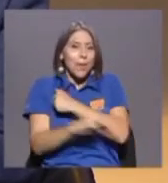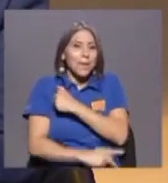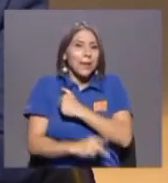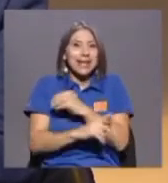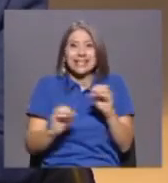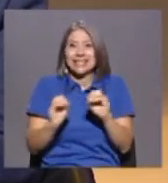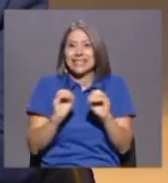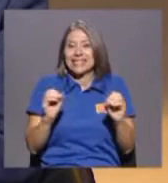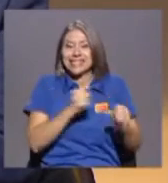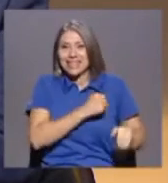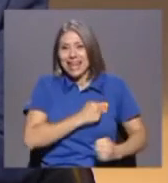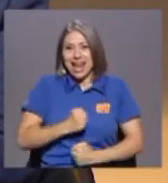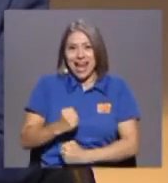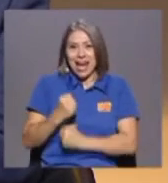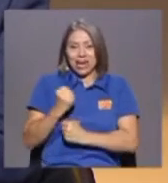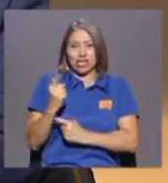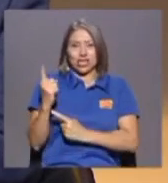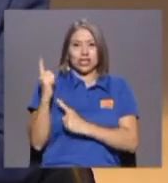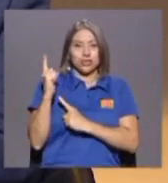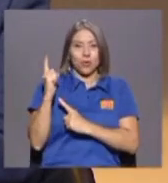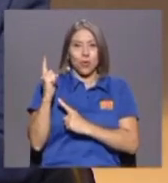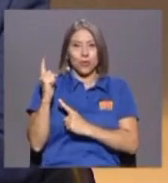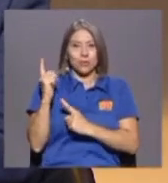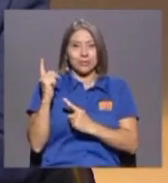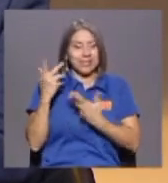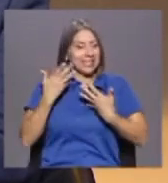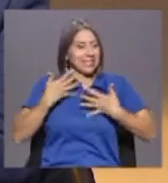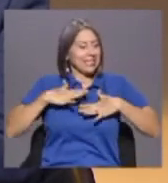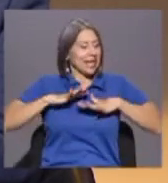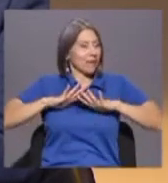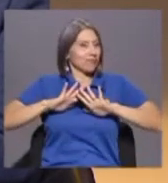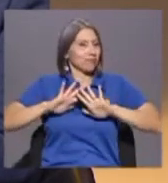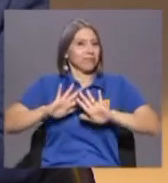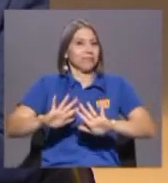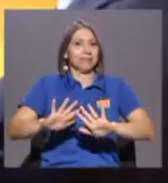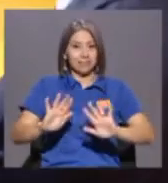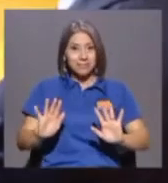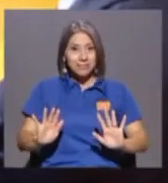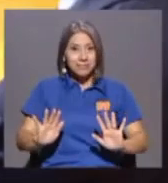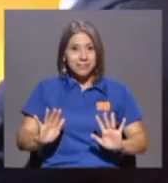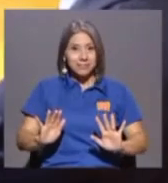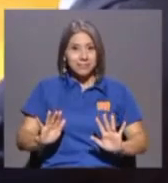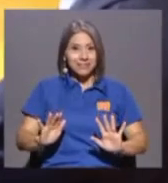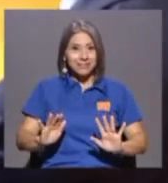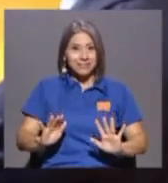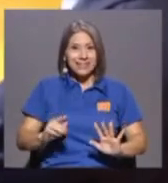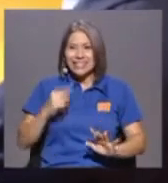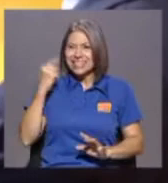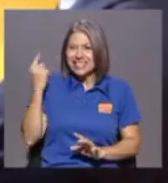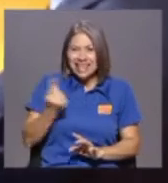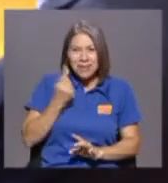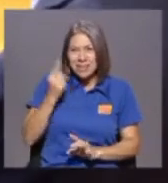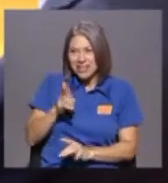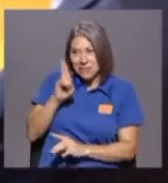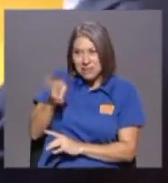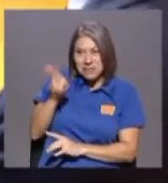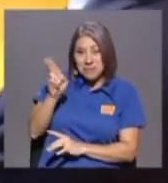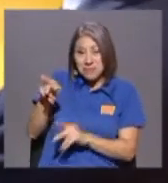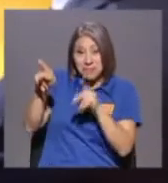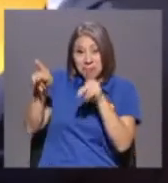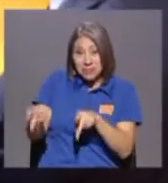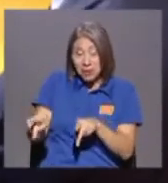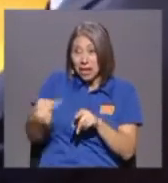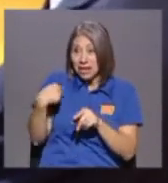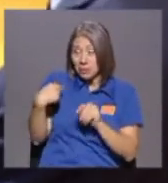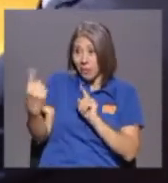y quitarnos ese peso de encima. Y cada vez que me lo encontraba, me abrazaba y